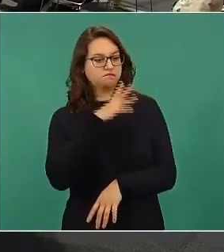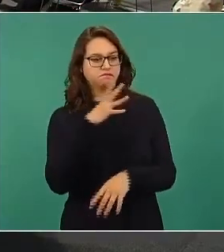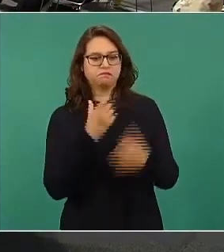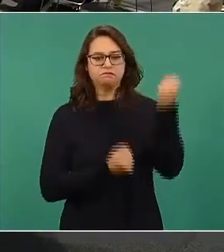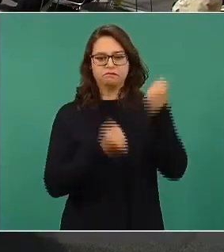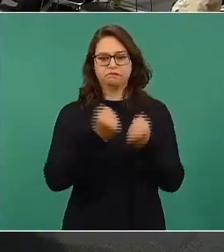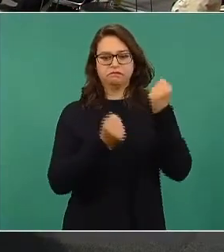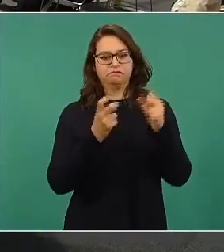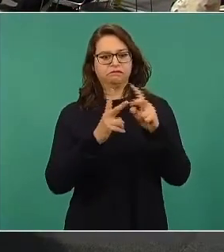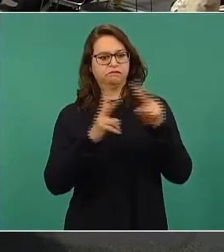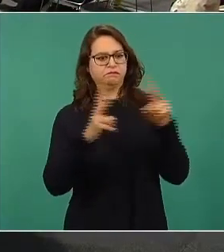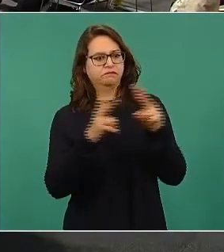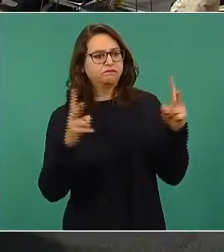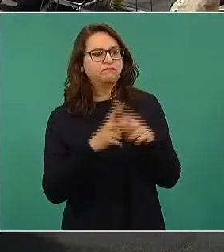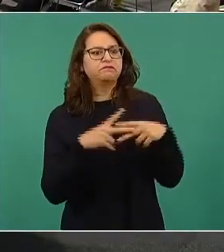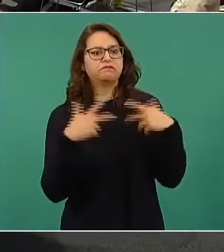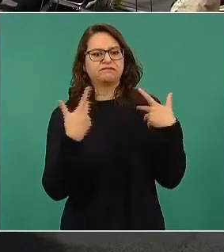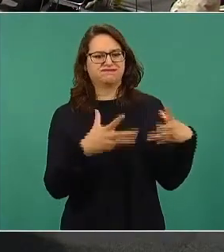Entonces,